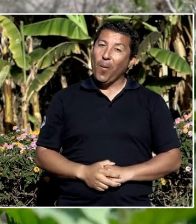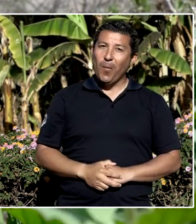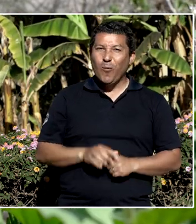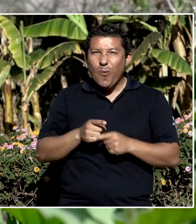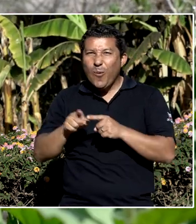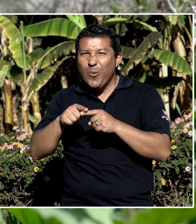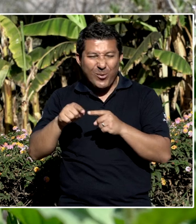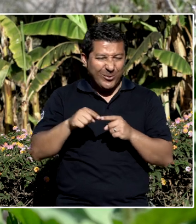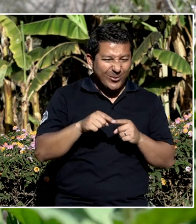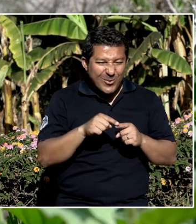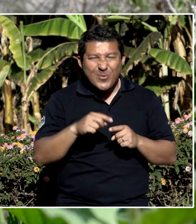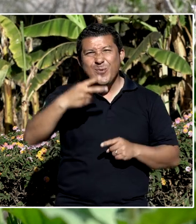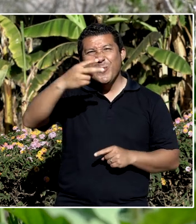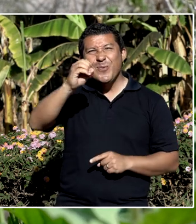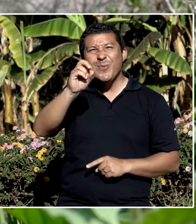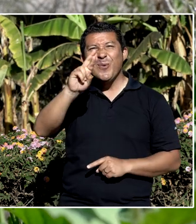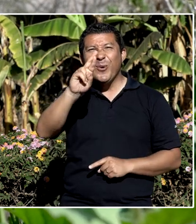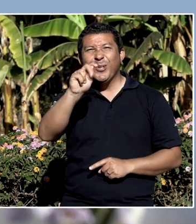y hortalizas